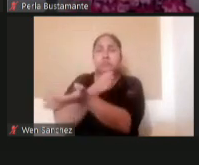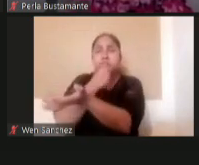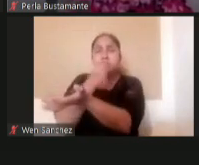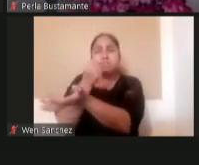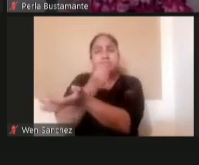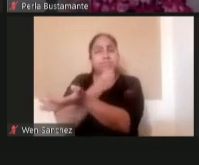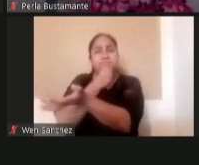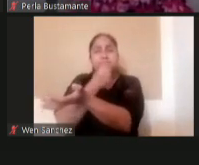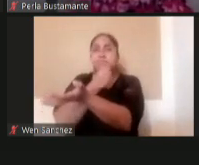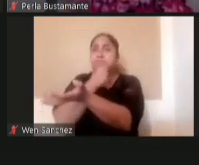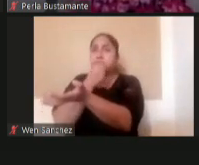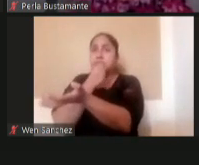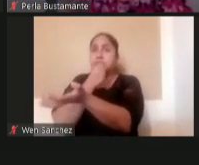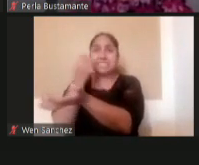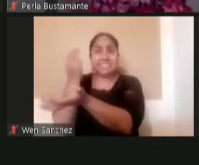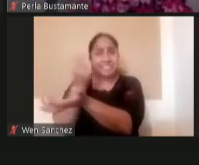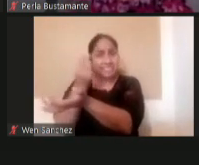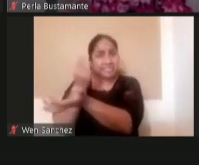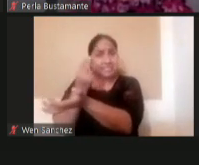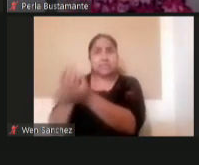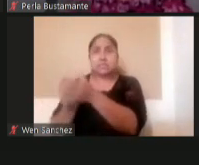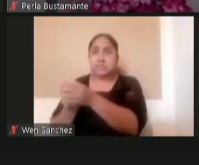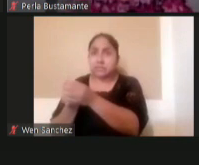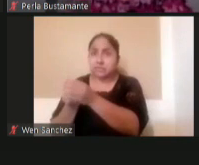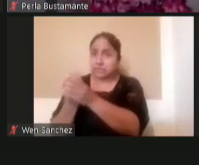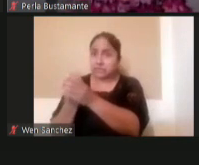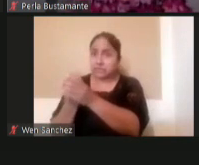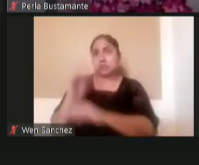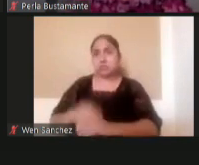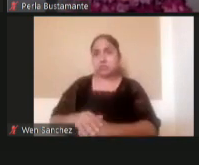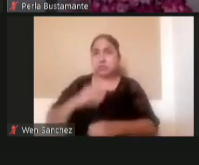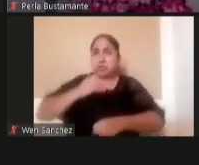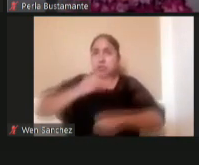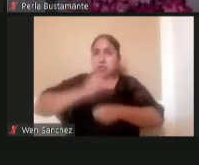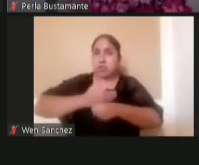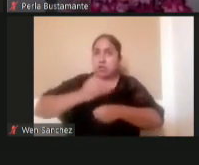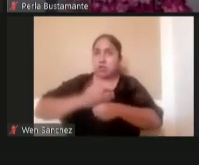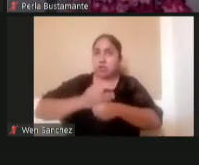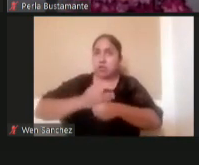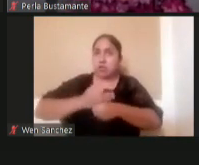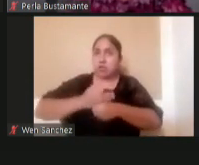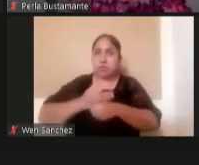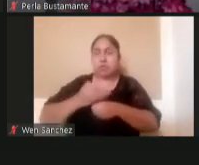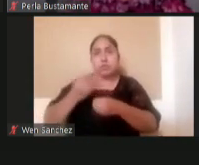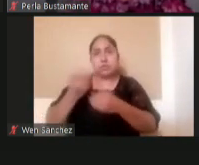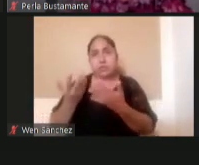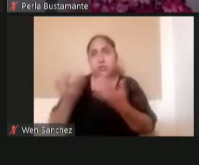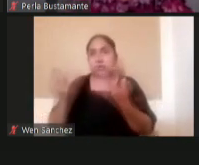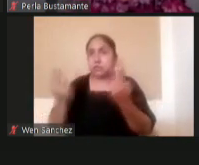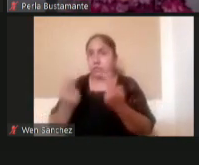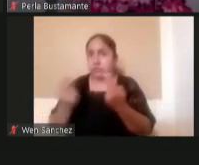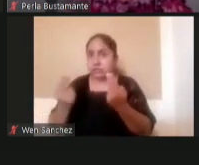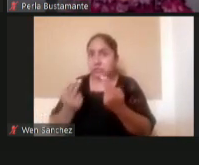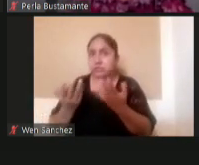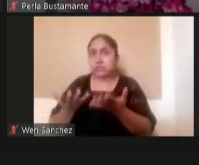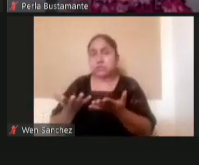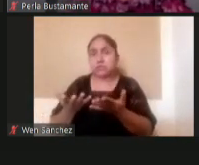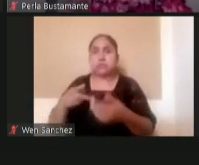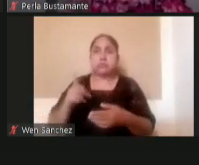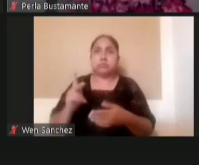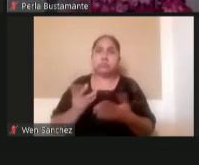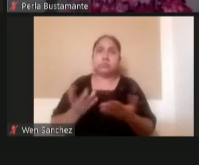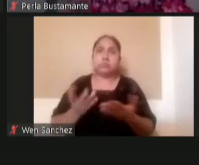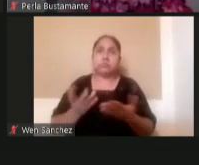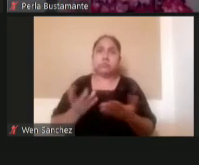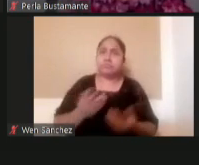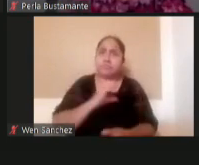capacidad, eso es lo que tiene que trabajar la Comisión Federal. Y comentarle al doctor que bueno, pues le estoy dando el beneficio de la duda a la Comisión